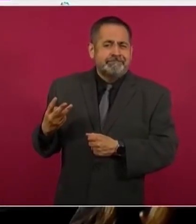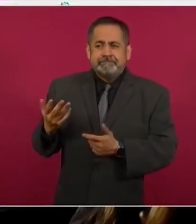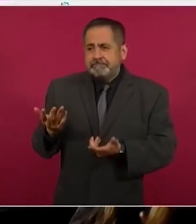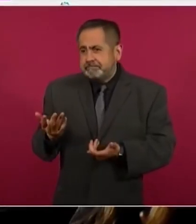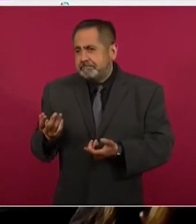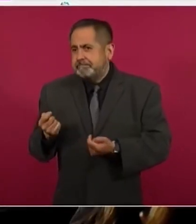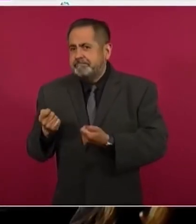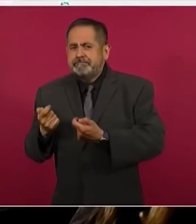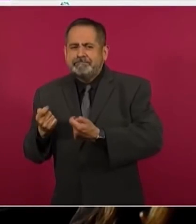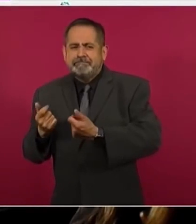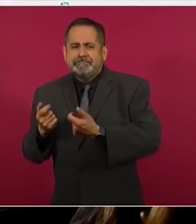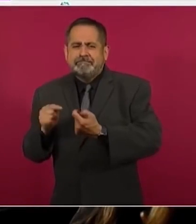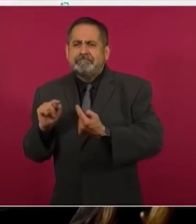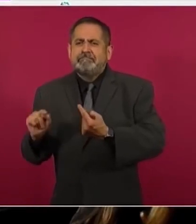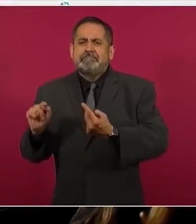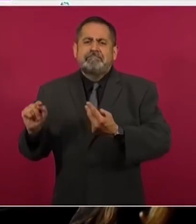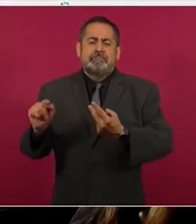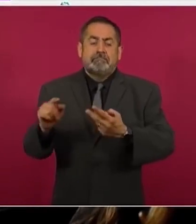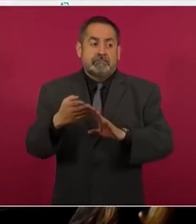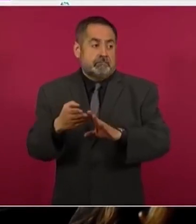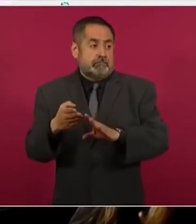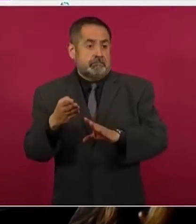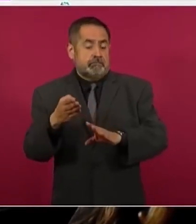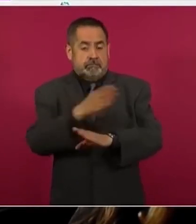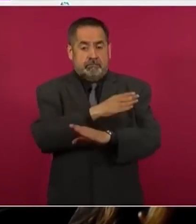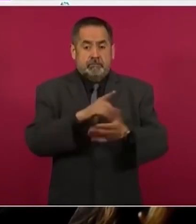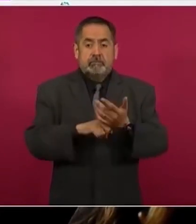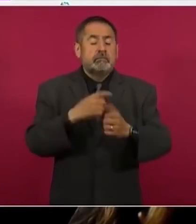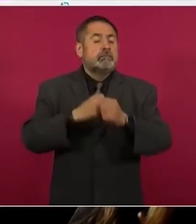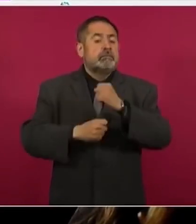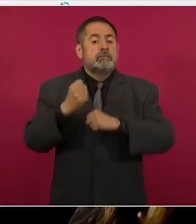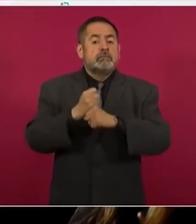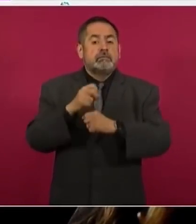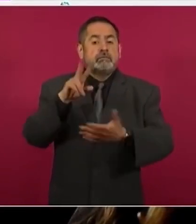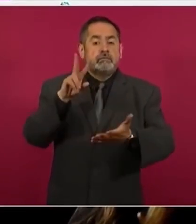En el 2018